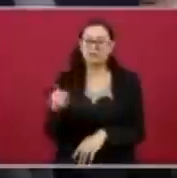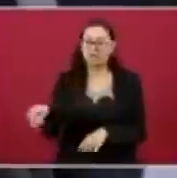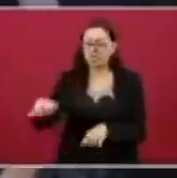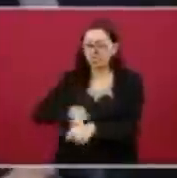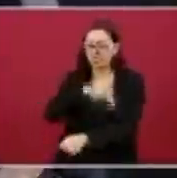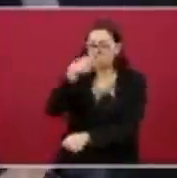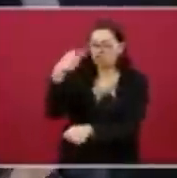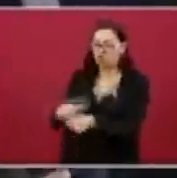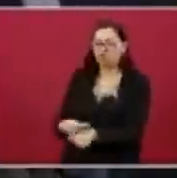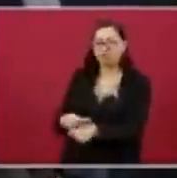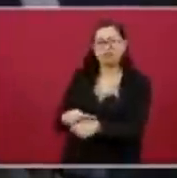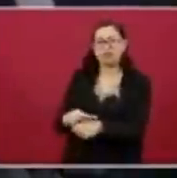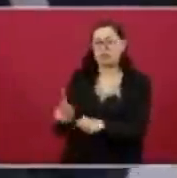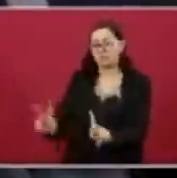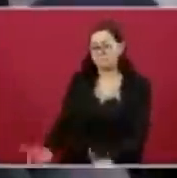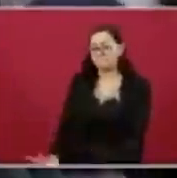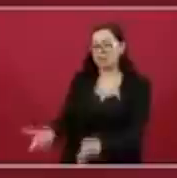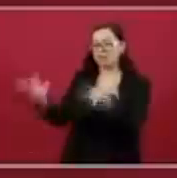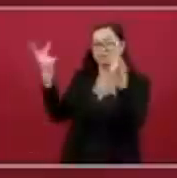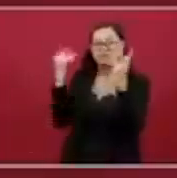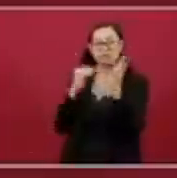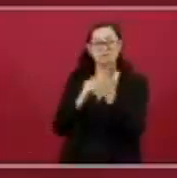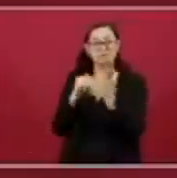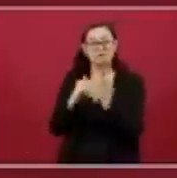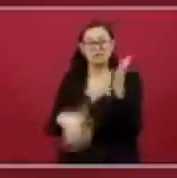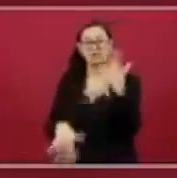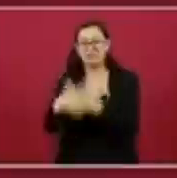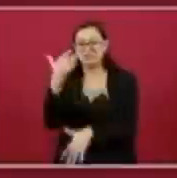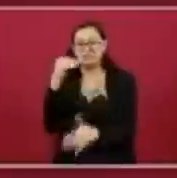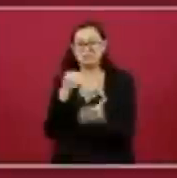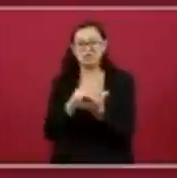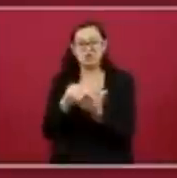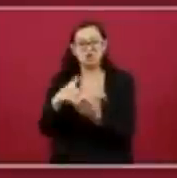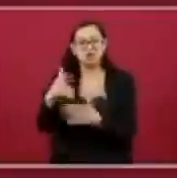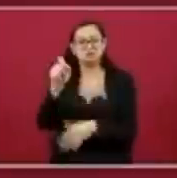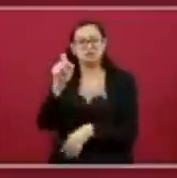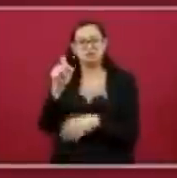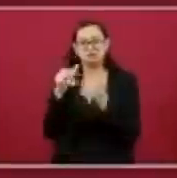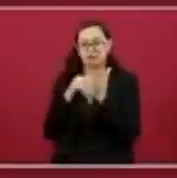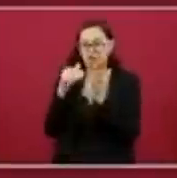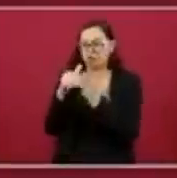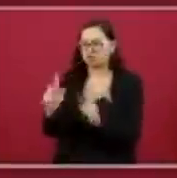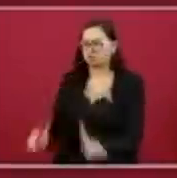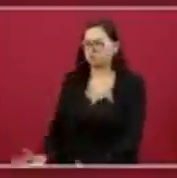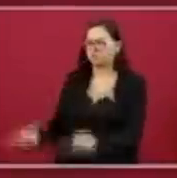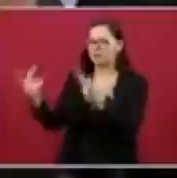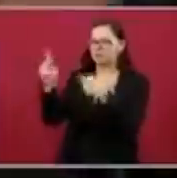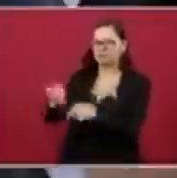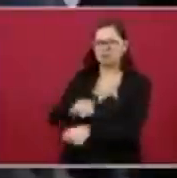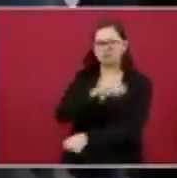notarías en cifras millonarias, 15 millones, 20 millones de pesos, y